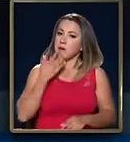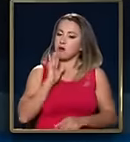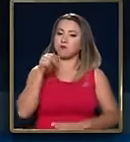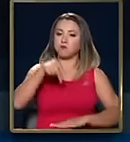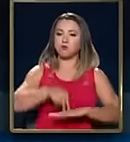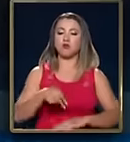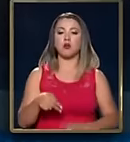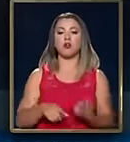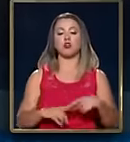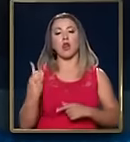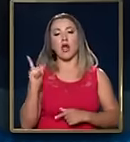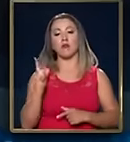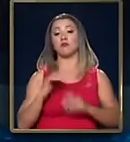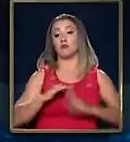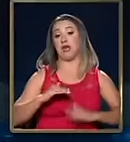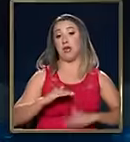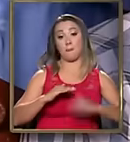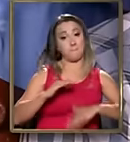posicionado que Ricardo Lago.